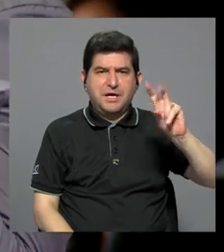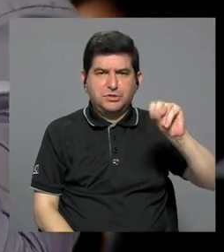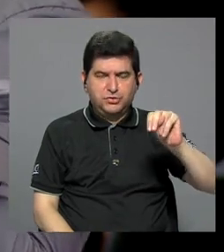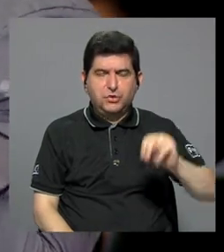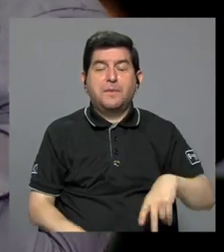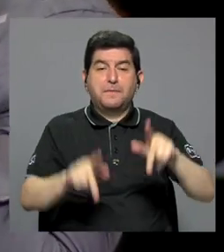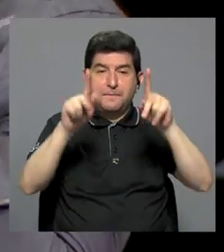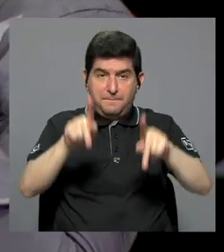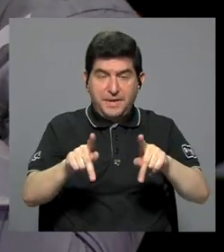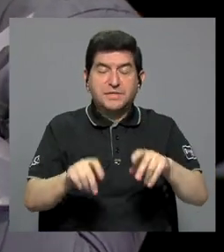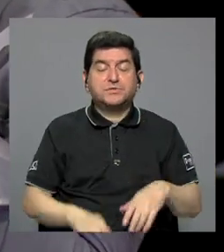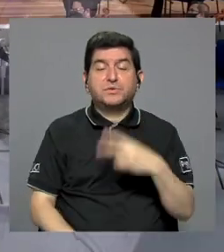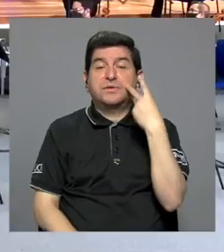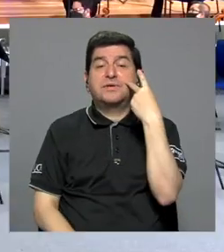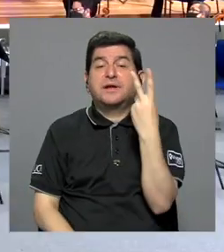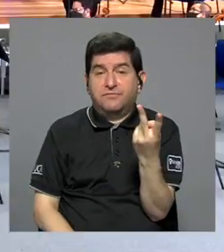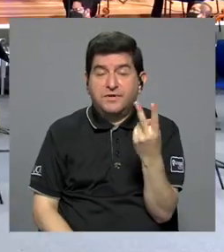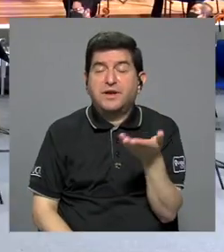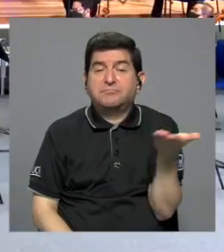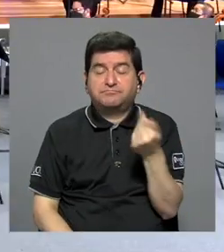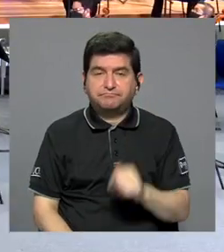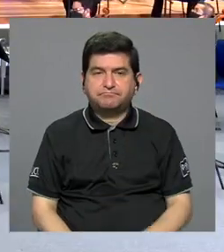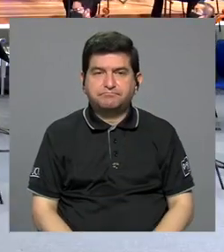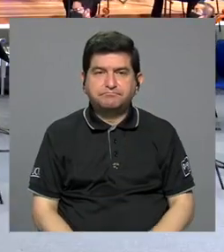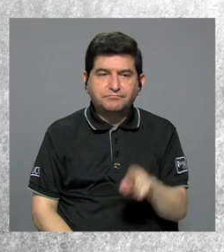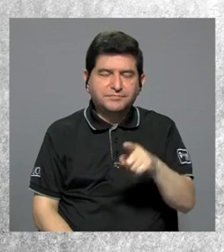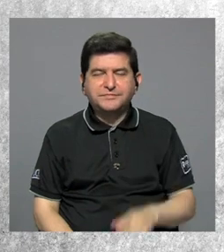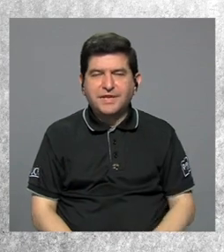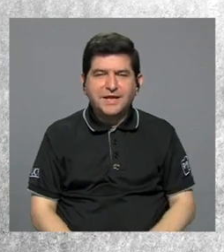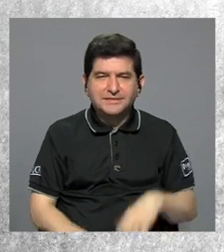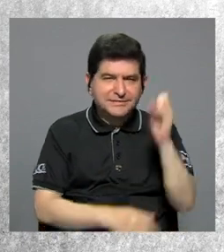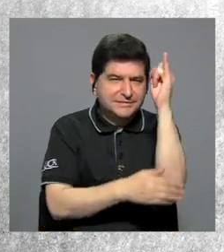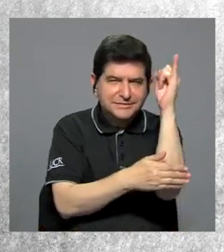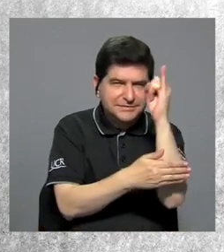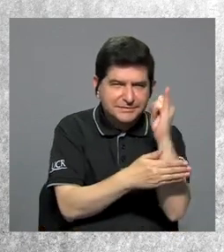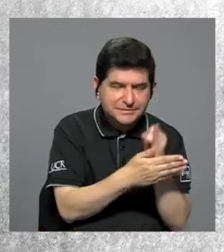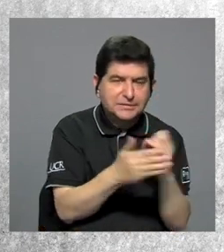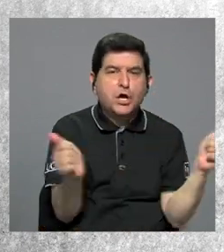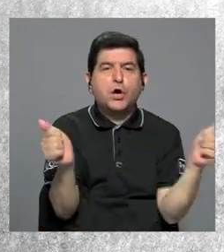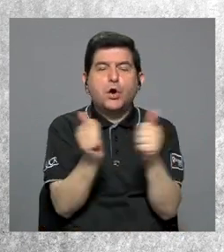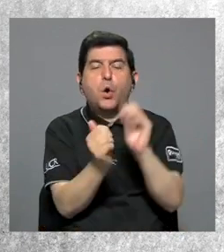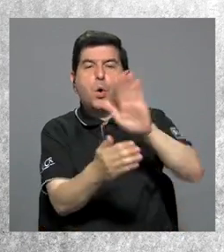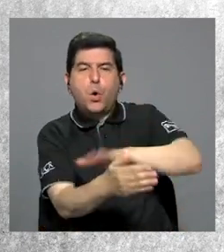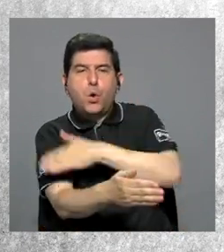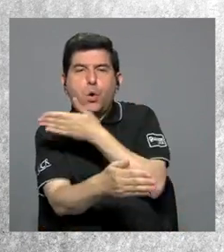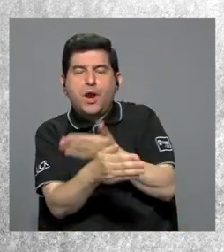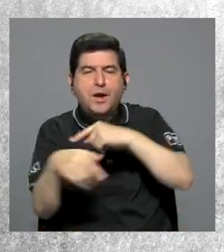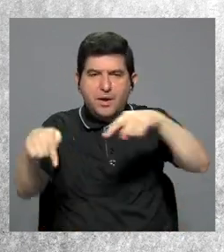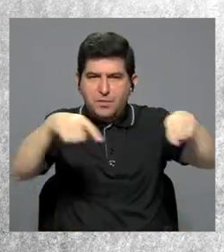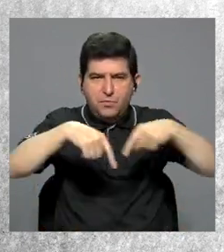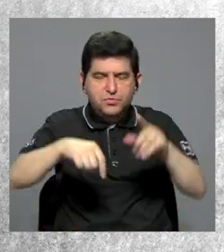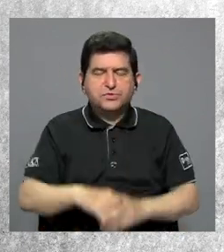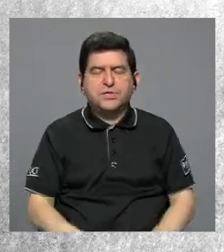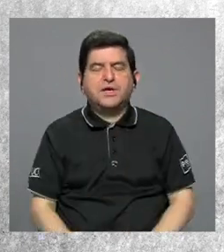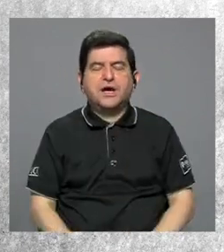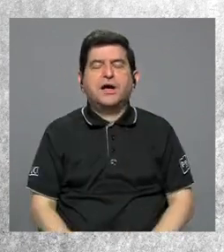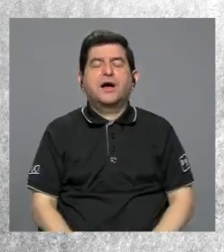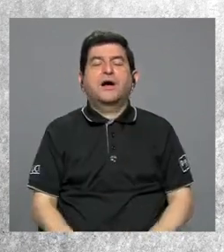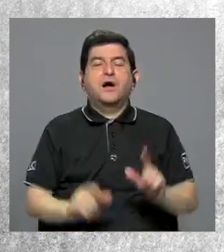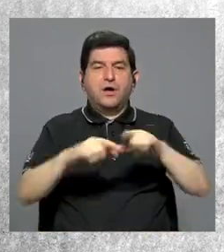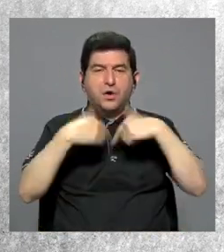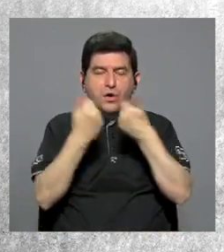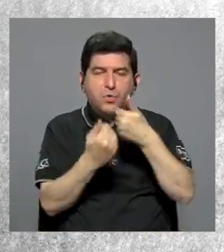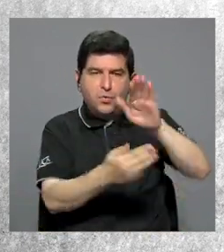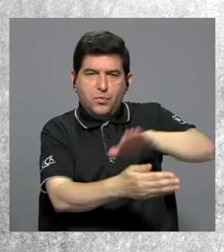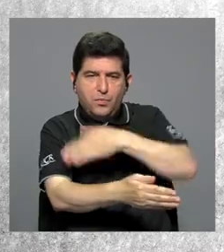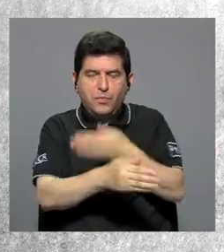público va a poder ver es la animación con la música grabada de la Orquesta Sinfónica de la Universidad de Costa